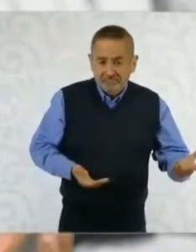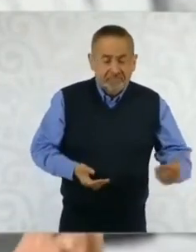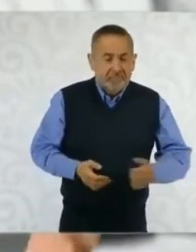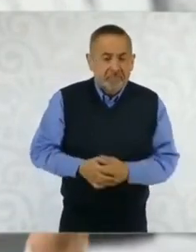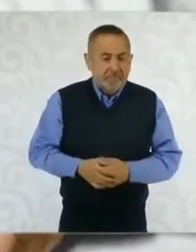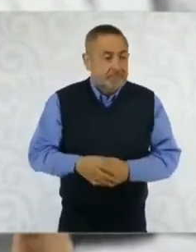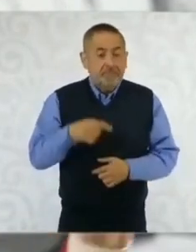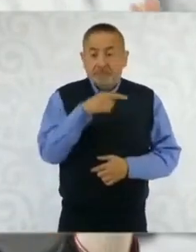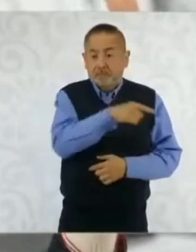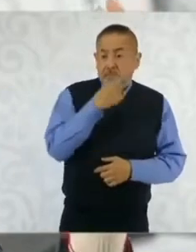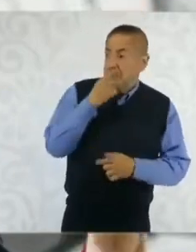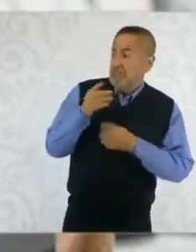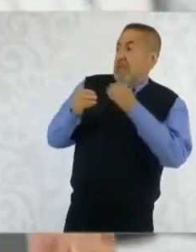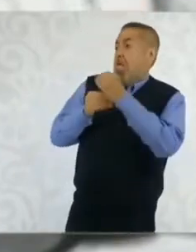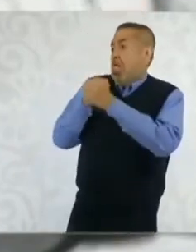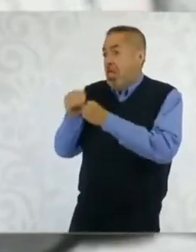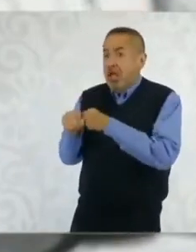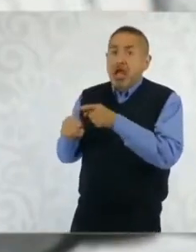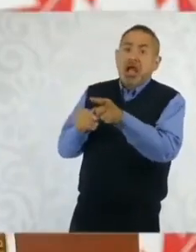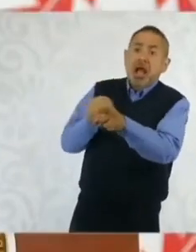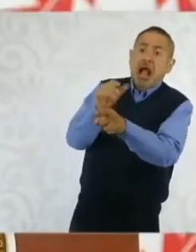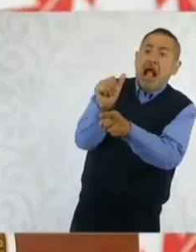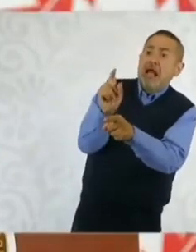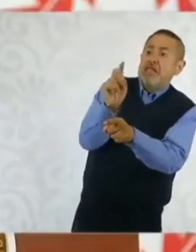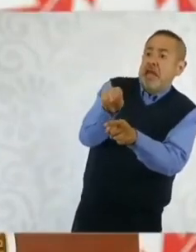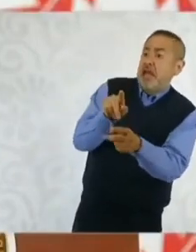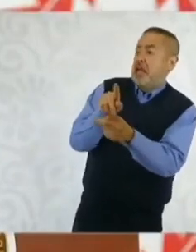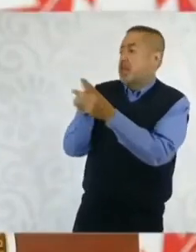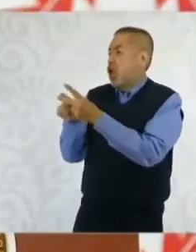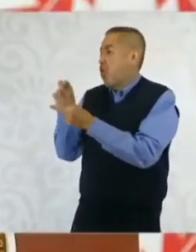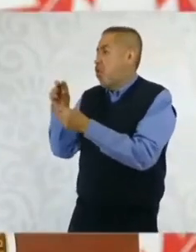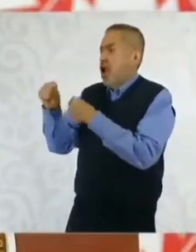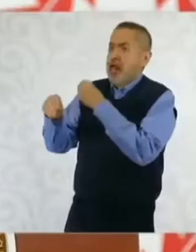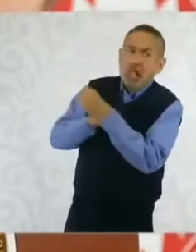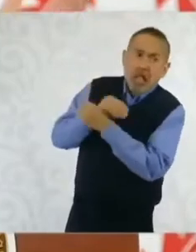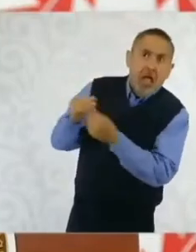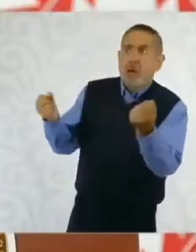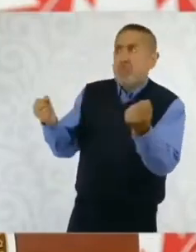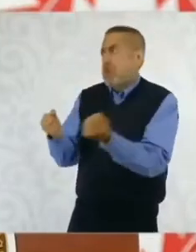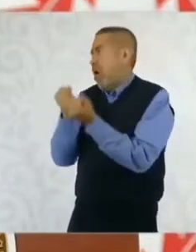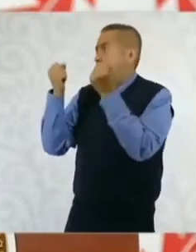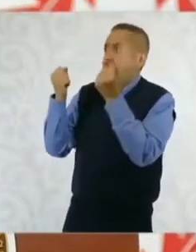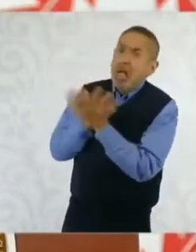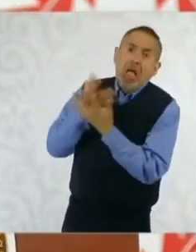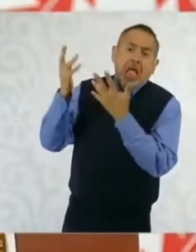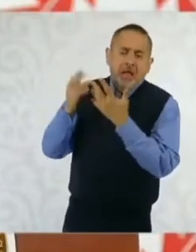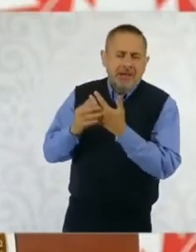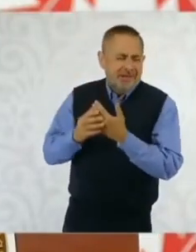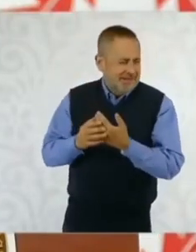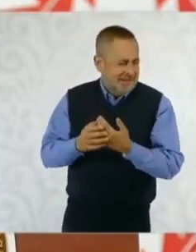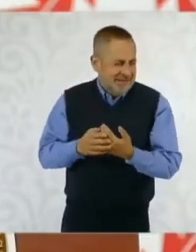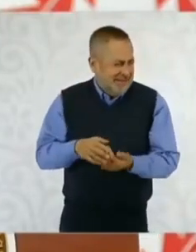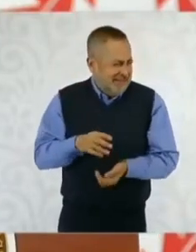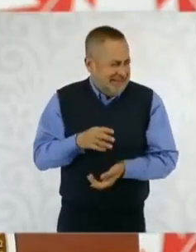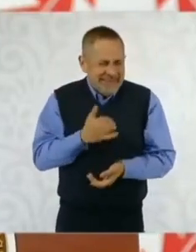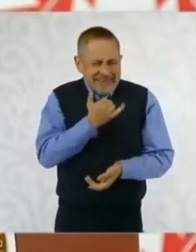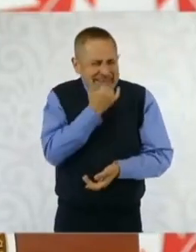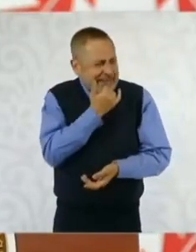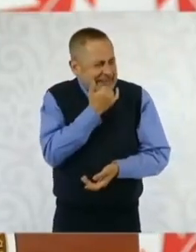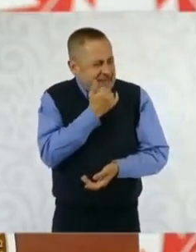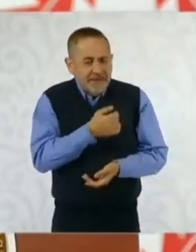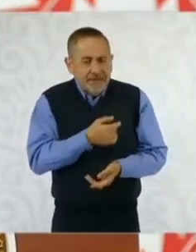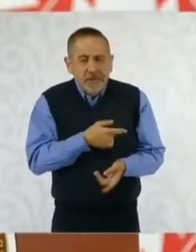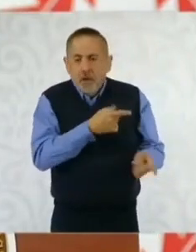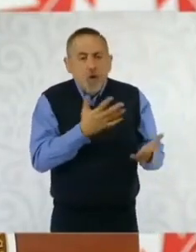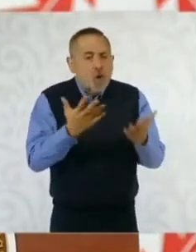Que el pleito Adán Augusto Monreal, no, bueno, hacen un escándalo porque no